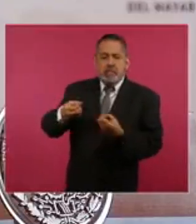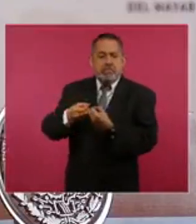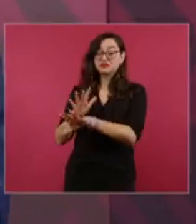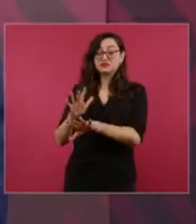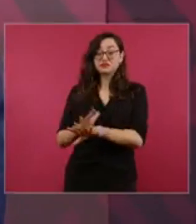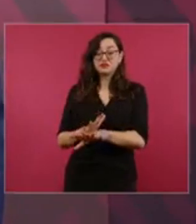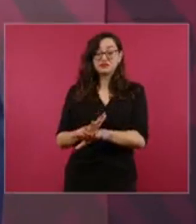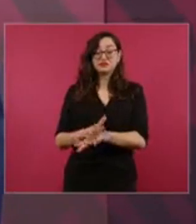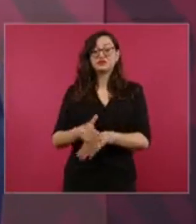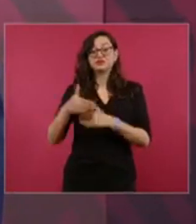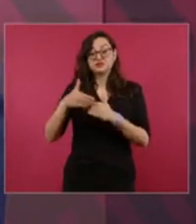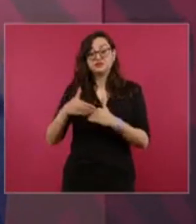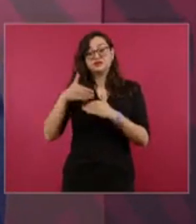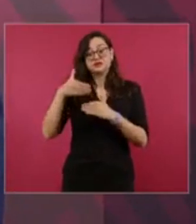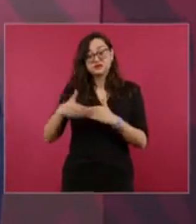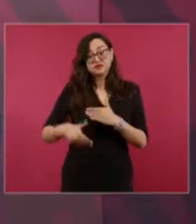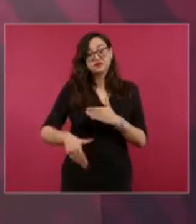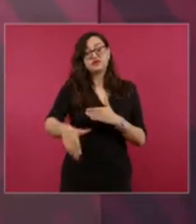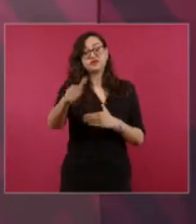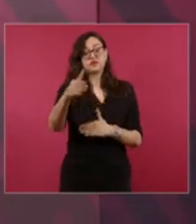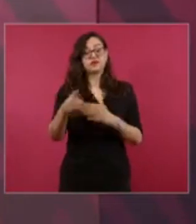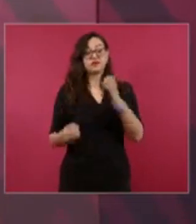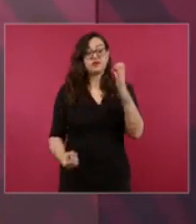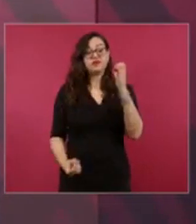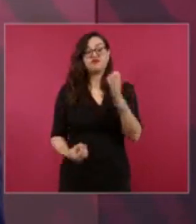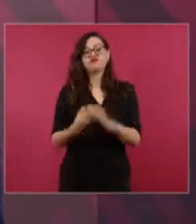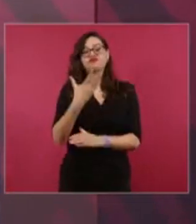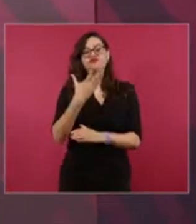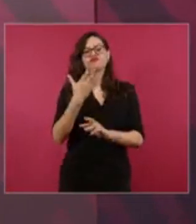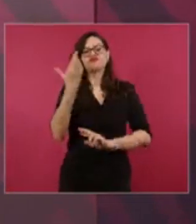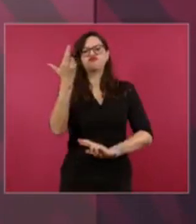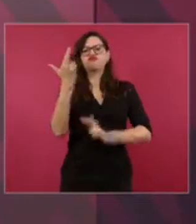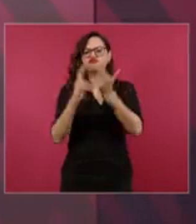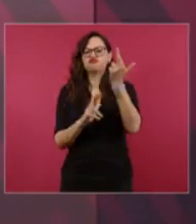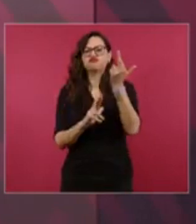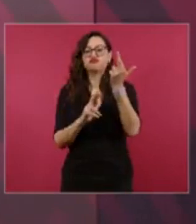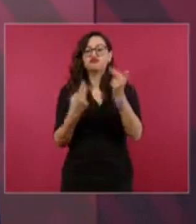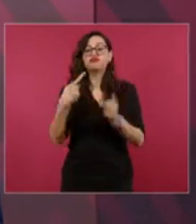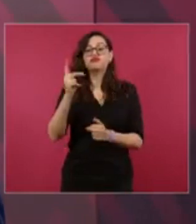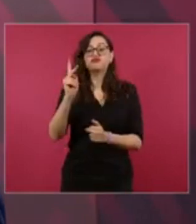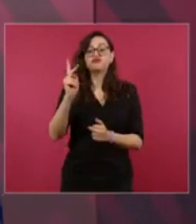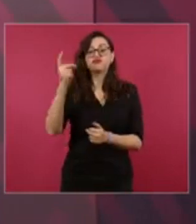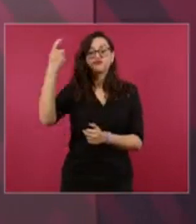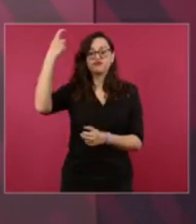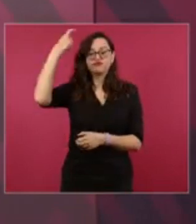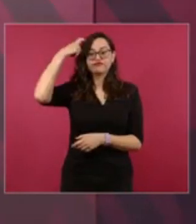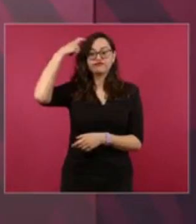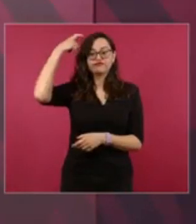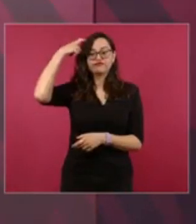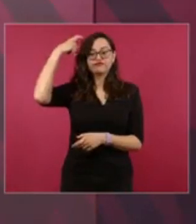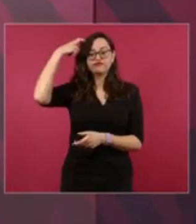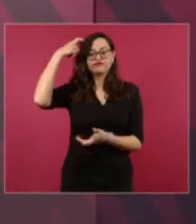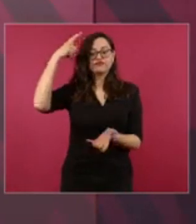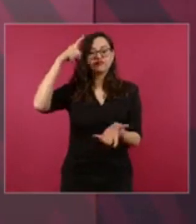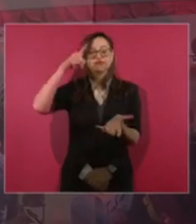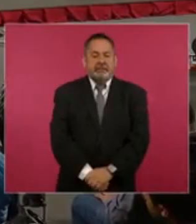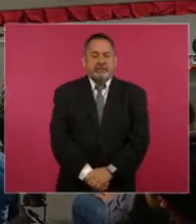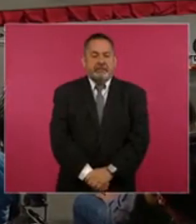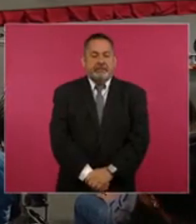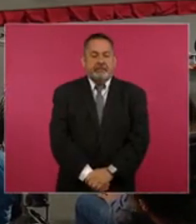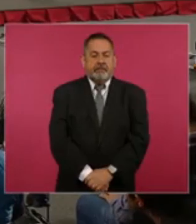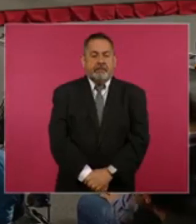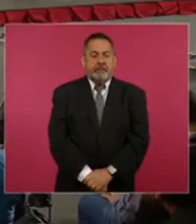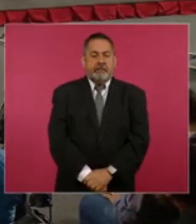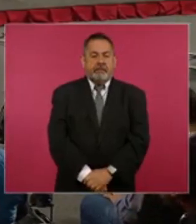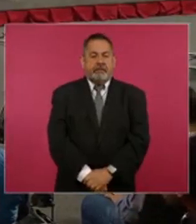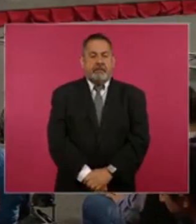México. Durante la acostumbrada conferencia matutina, el jefe del Ejecutivo suscribió el documento con la secretaria de Gobernación, María